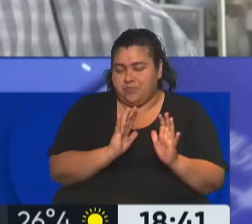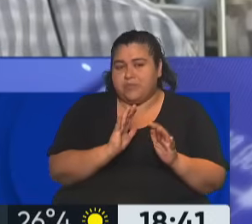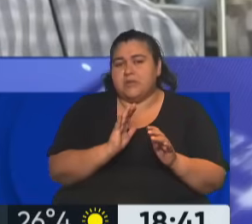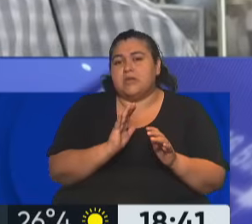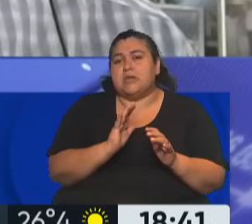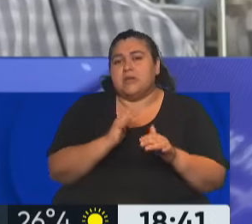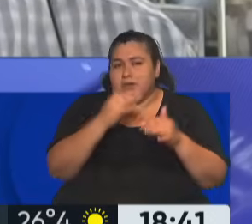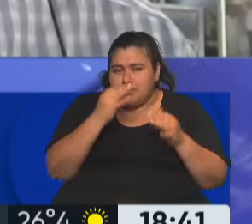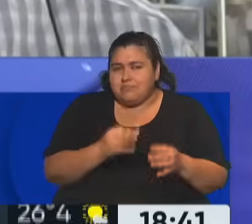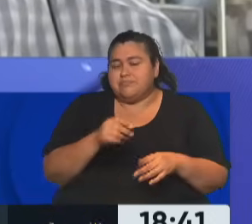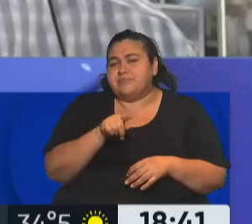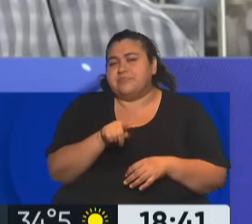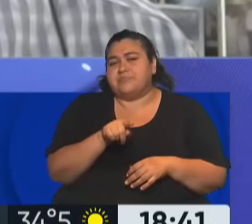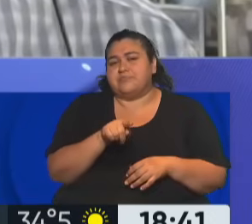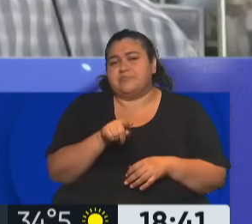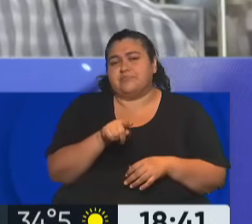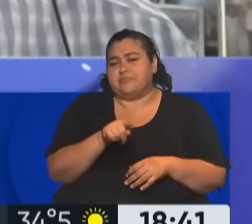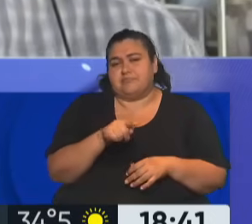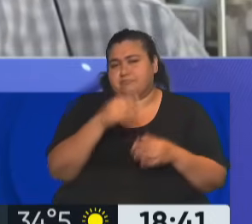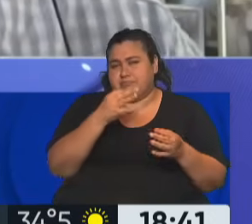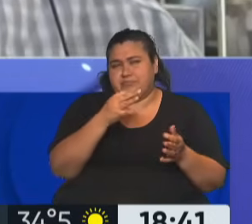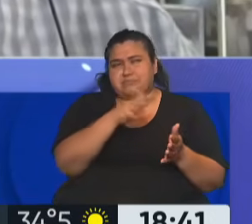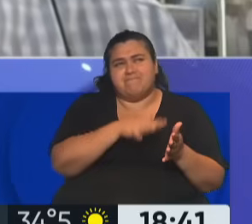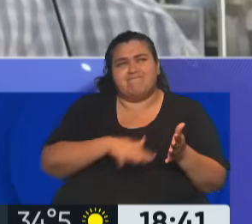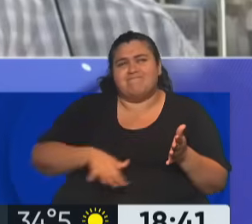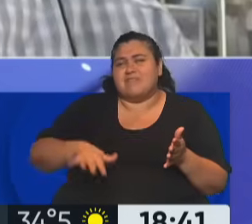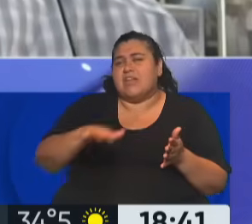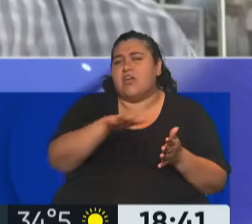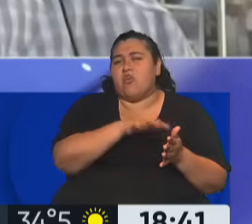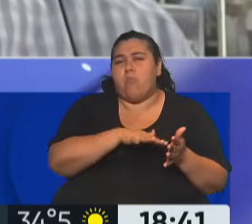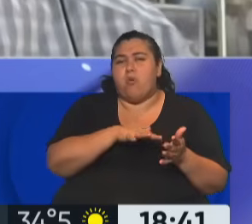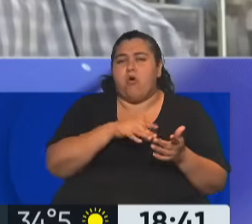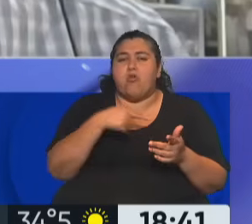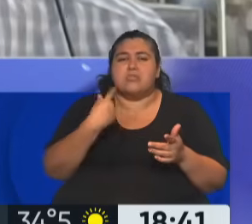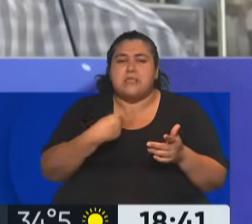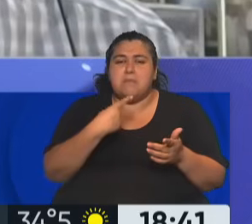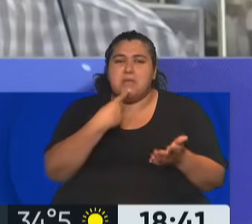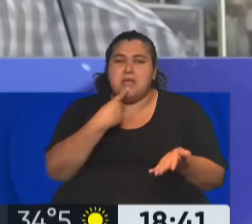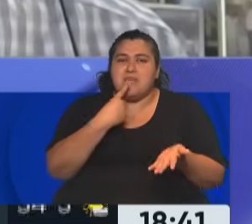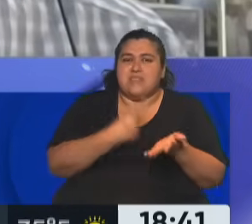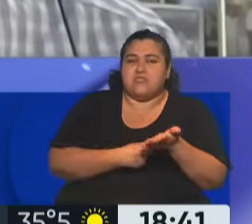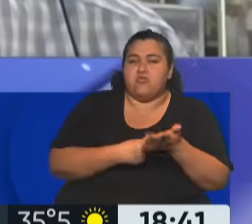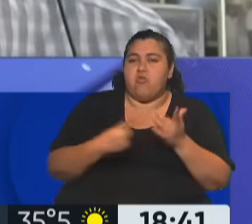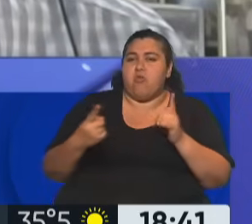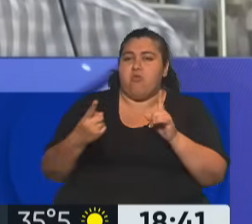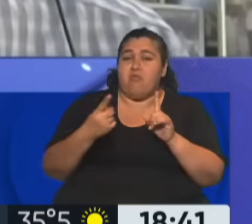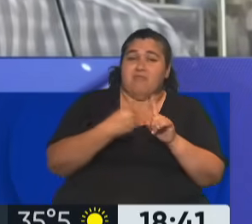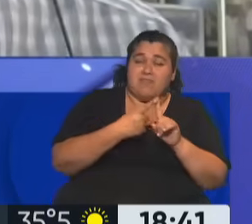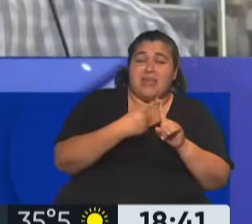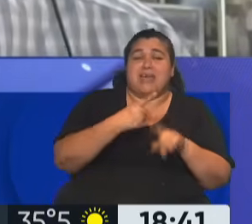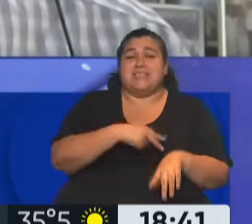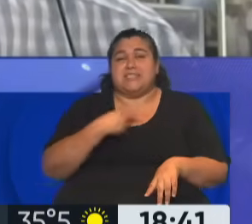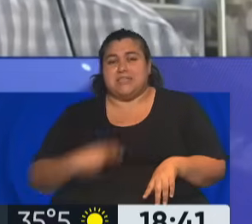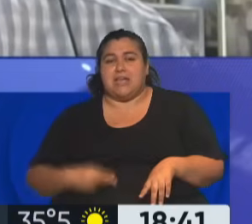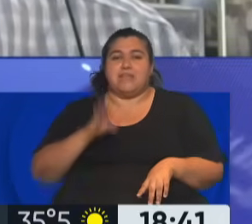sigue siendo de alguna manera todo el backstage, o como se dice, el bambalinas, ¿no? Tras mm, bambalinas de la relación tensa entre Estados mm, Unidos y China. sí,